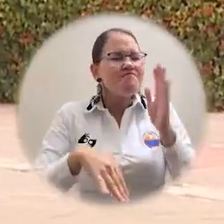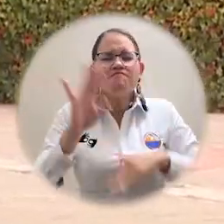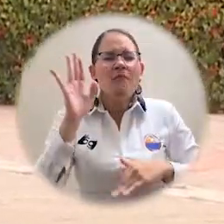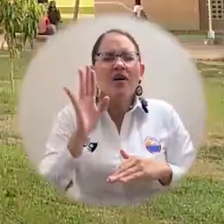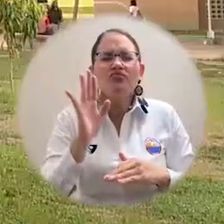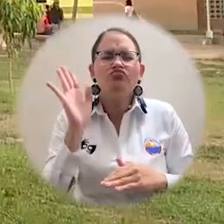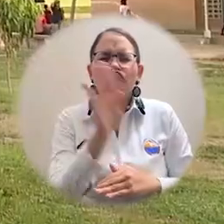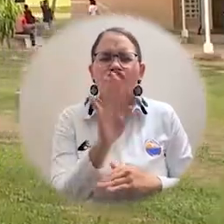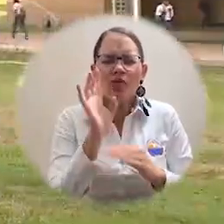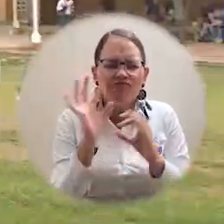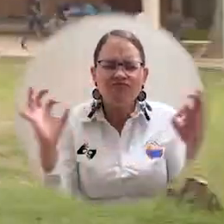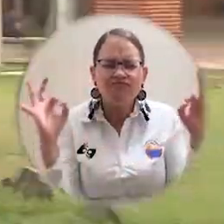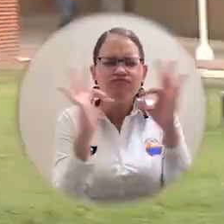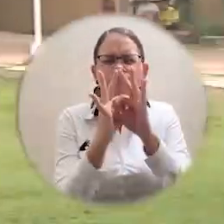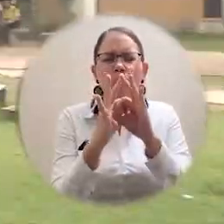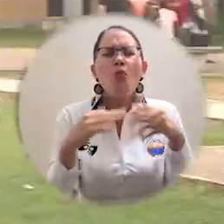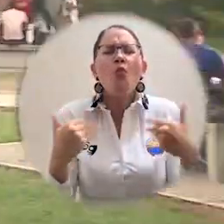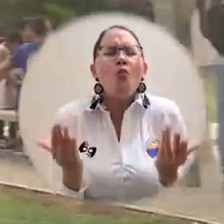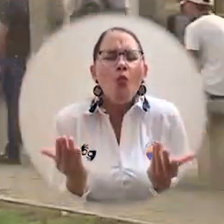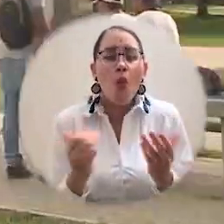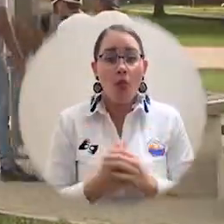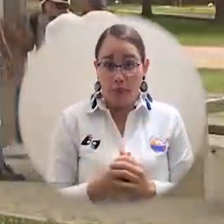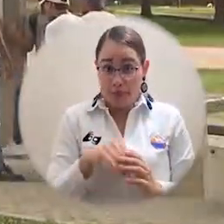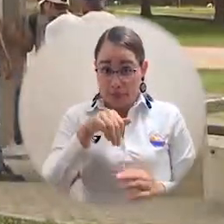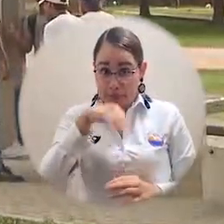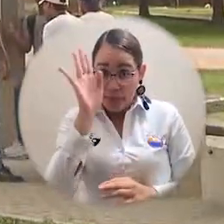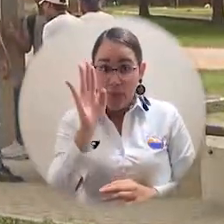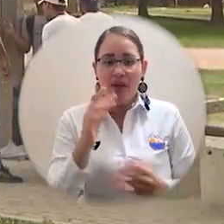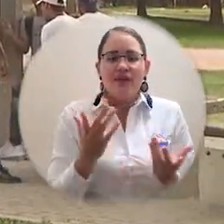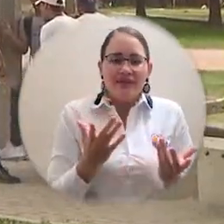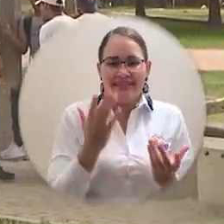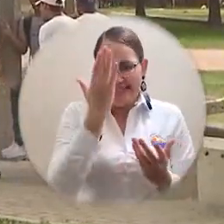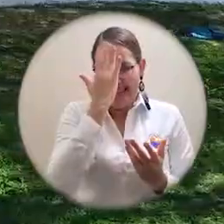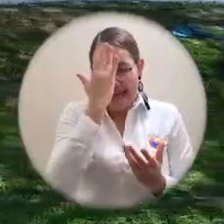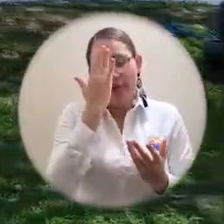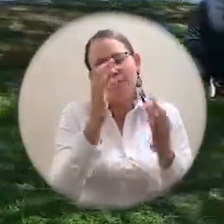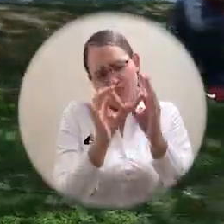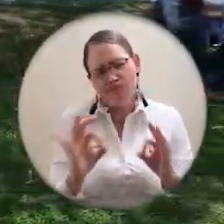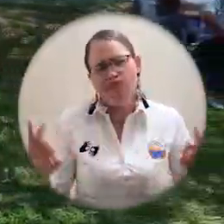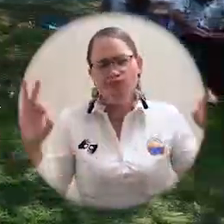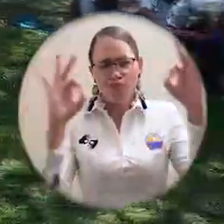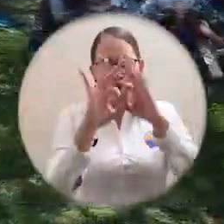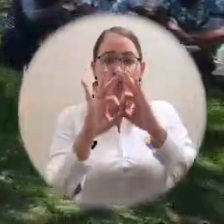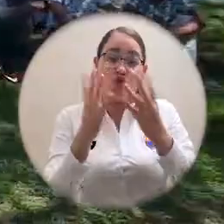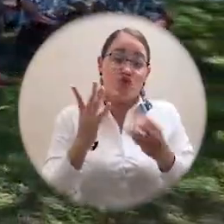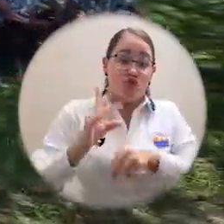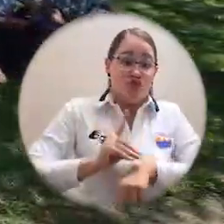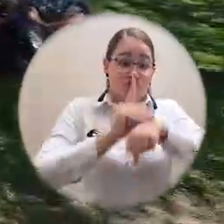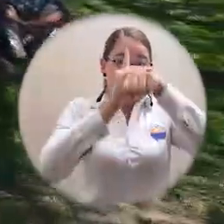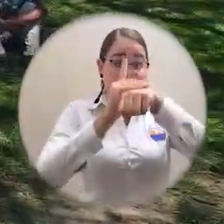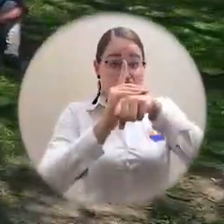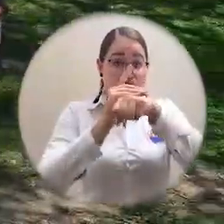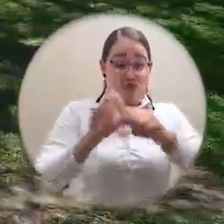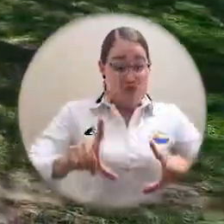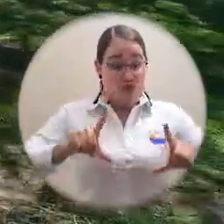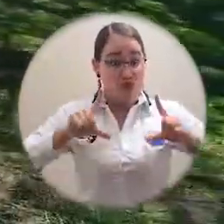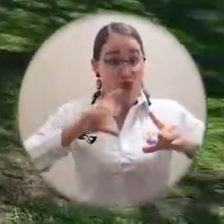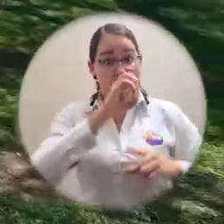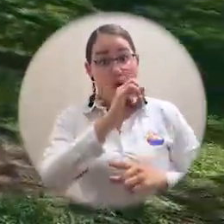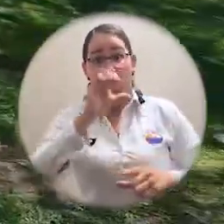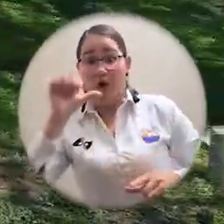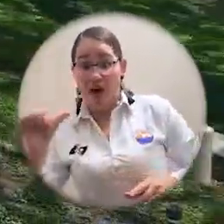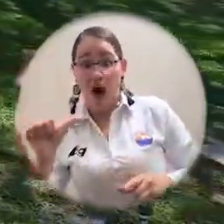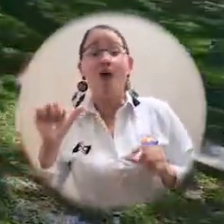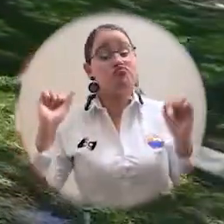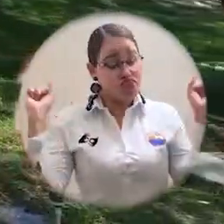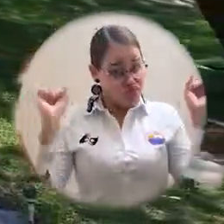doctorado tiene, digamos, una focalización en poder, además de generar, de propiciar la graduación de